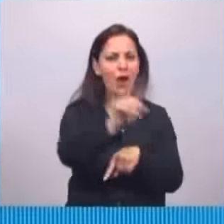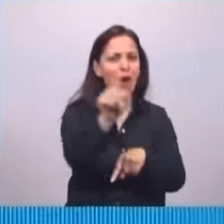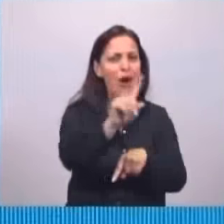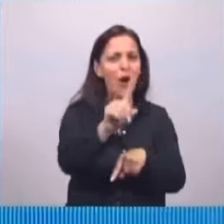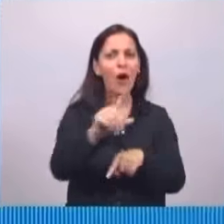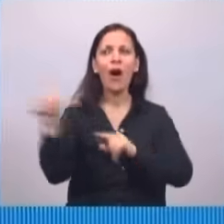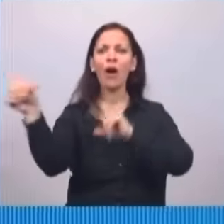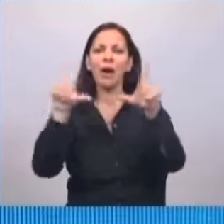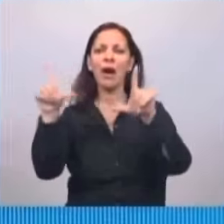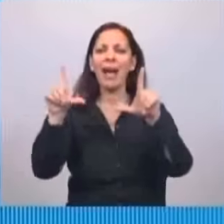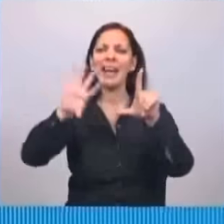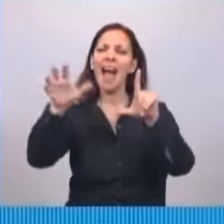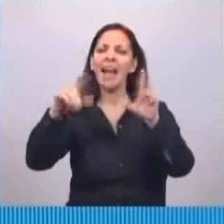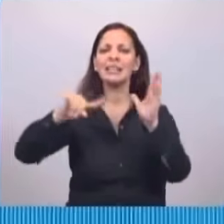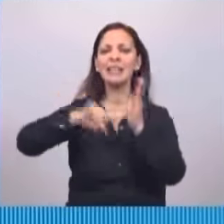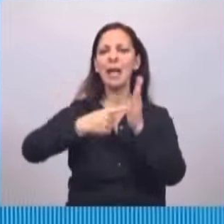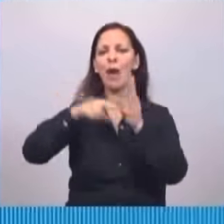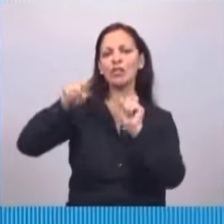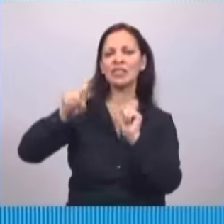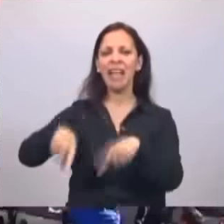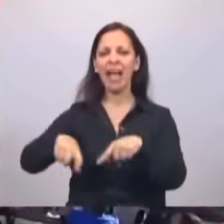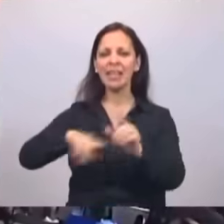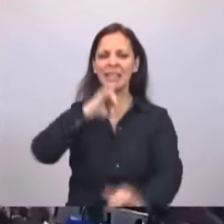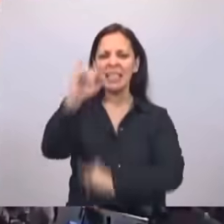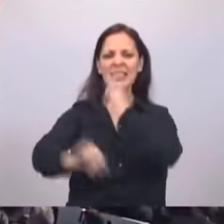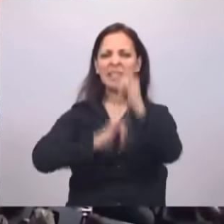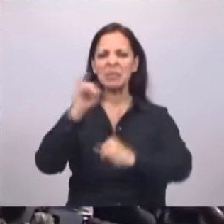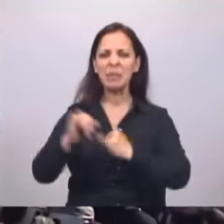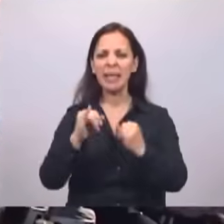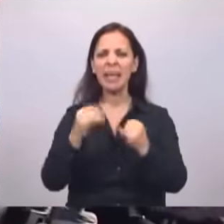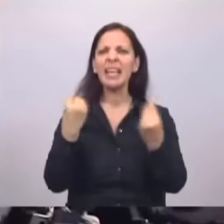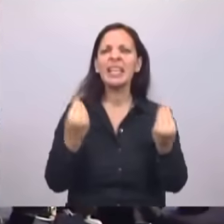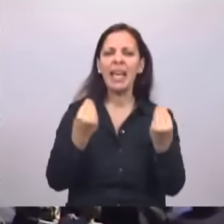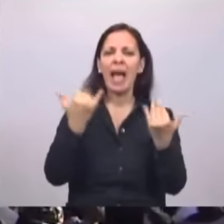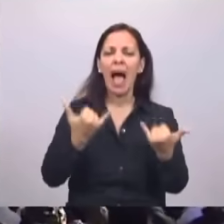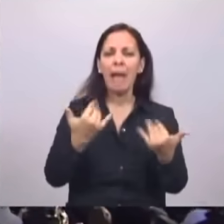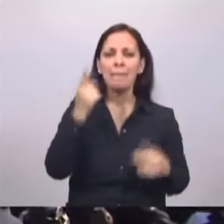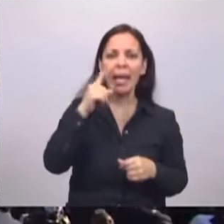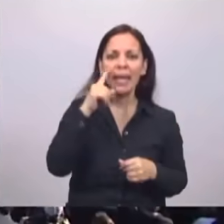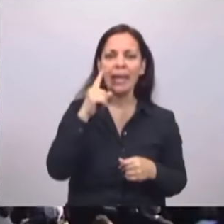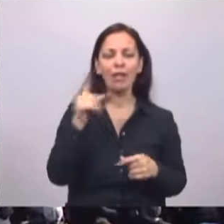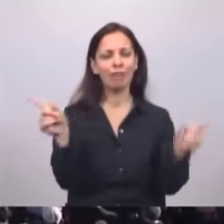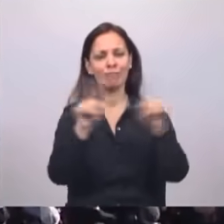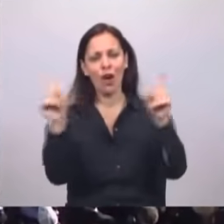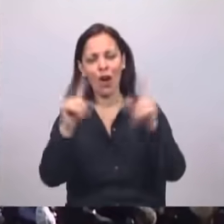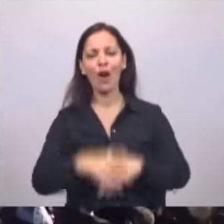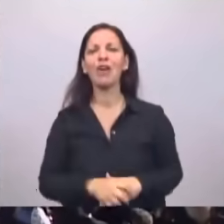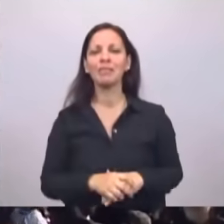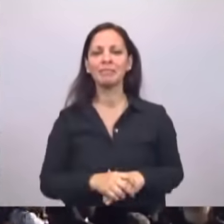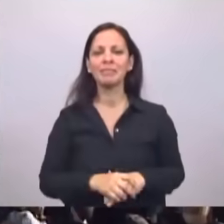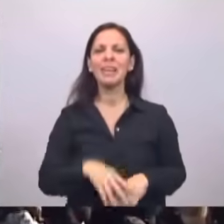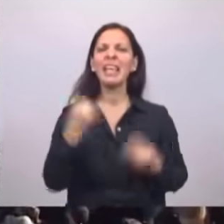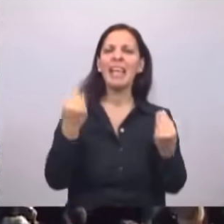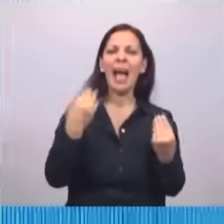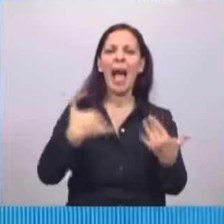canales porteños los que les expliquen qué es lo que está en juego en esta campaña y qué es lo que está en